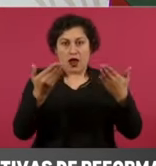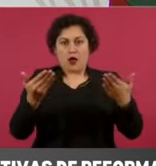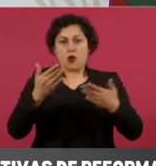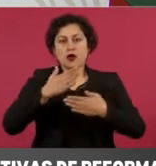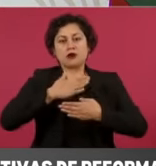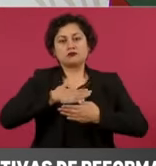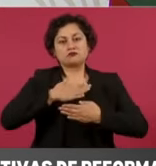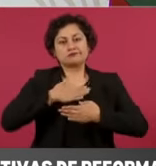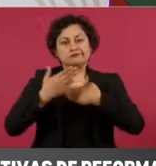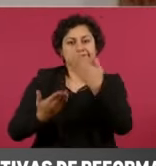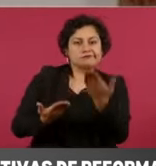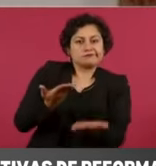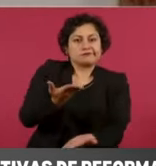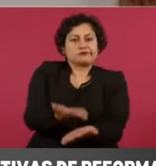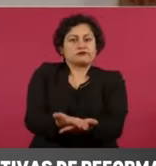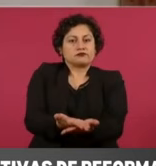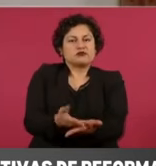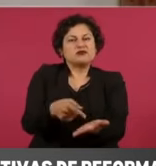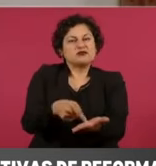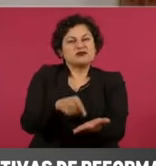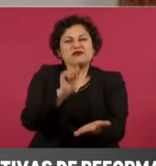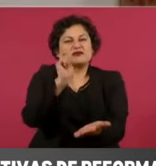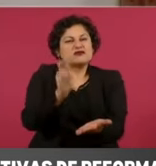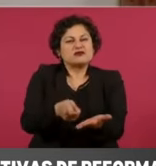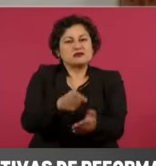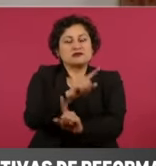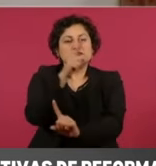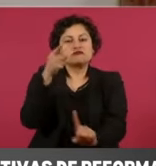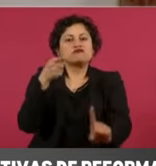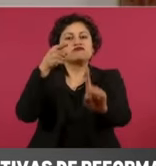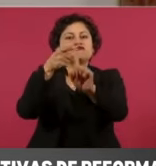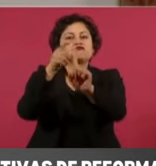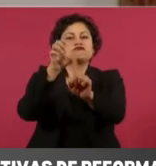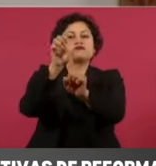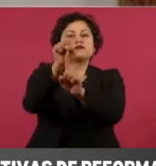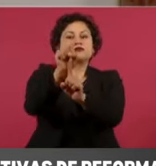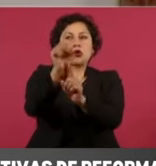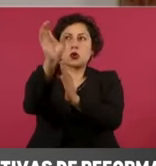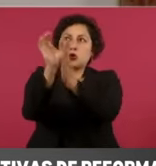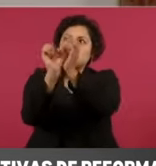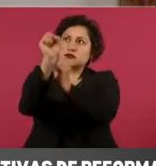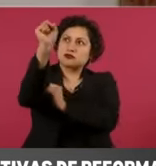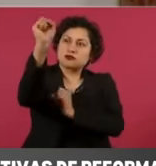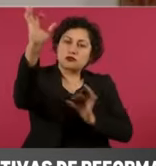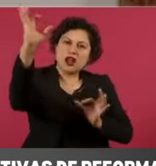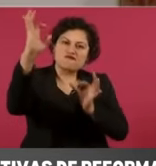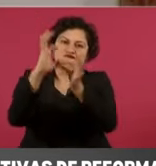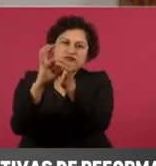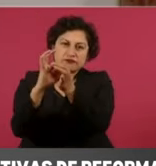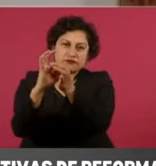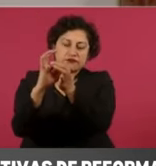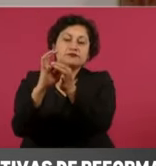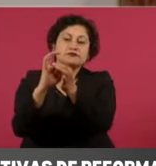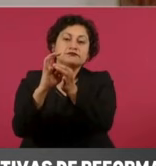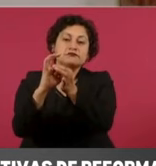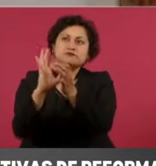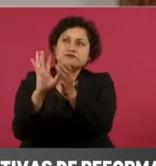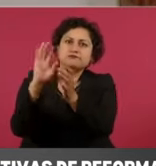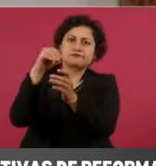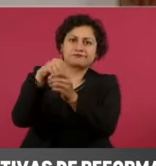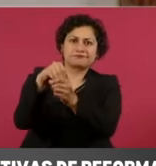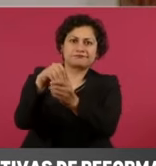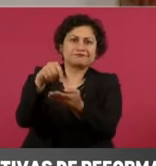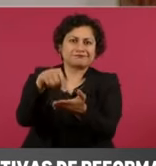buscan establecer derechos constitucionales y fortalecer ideales y